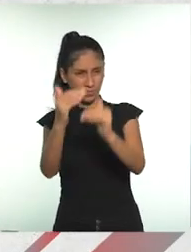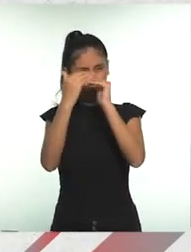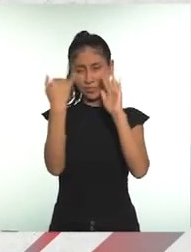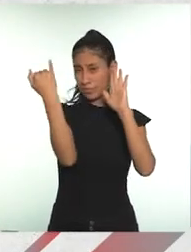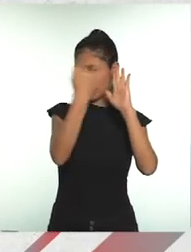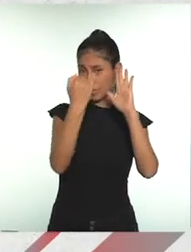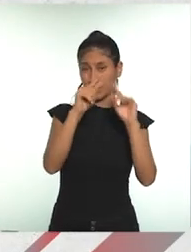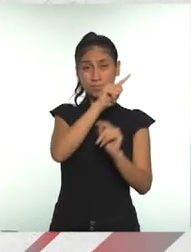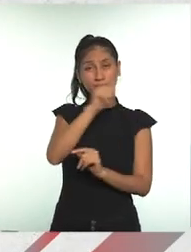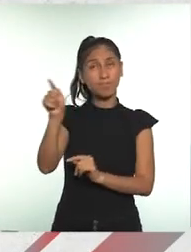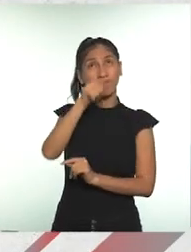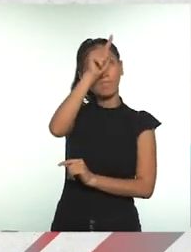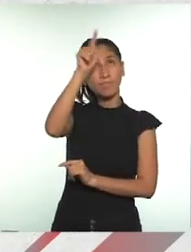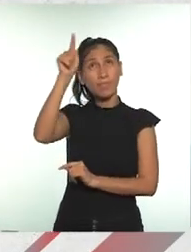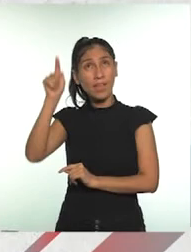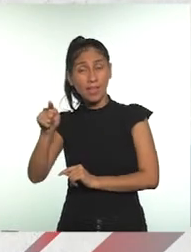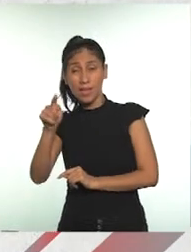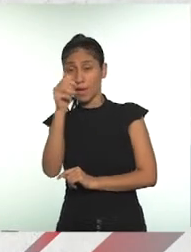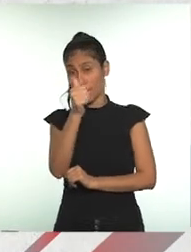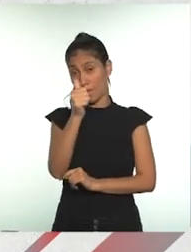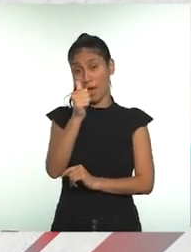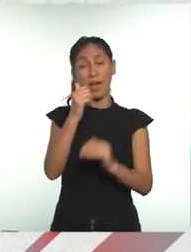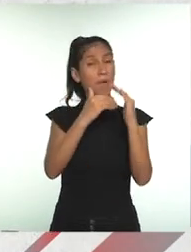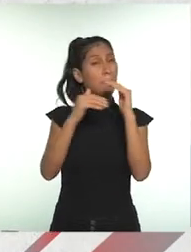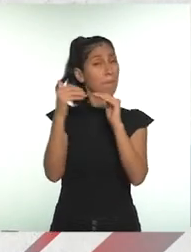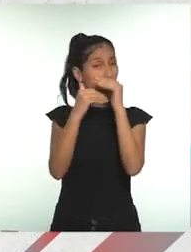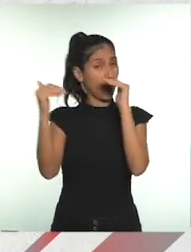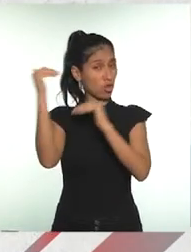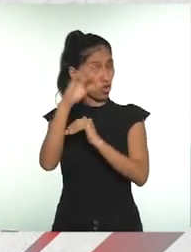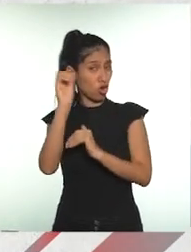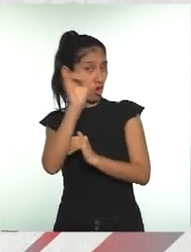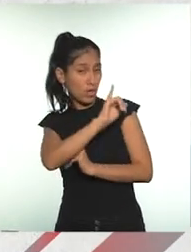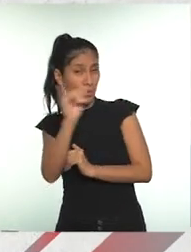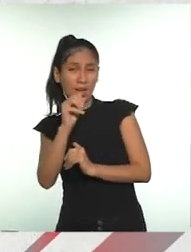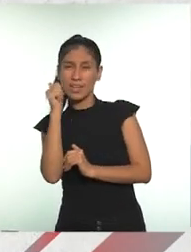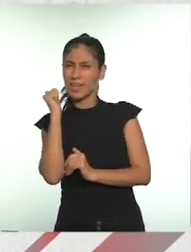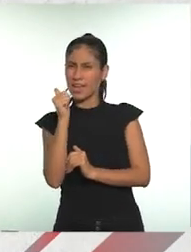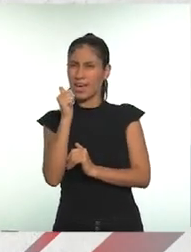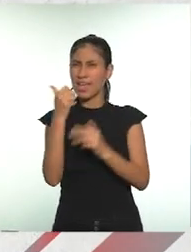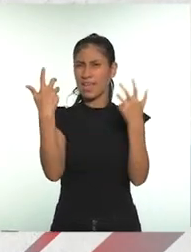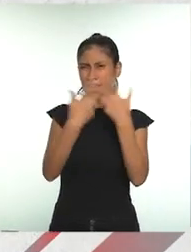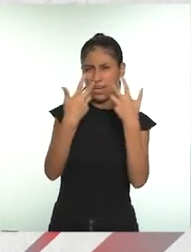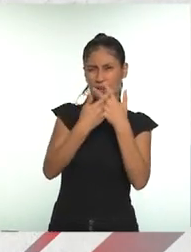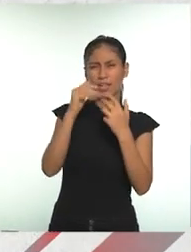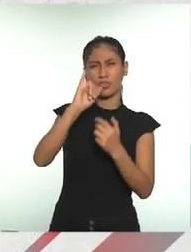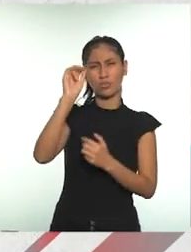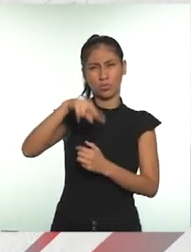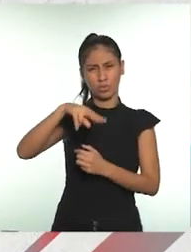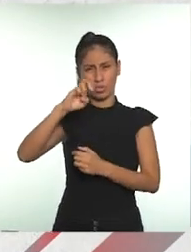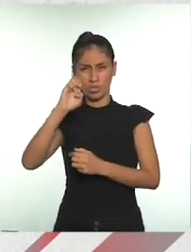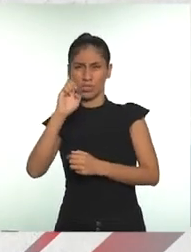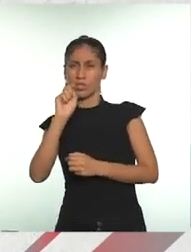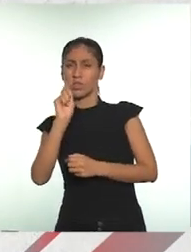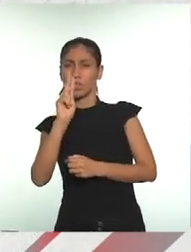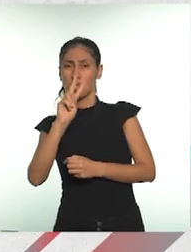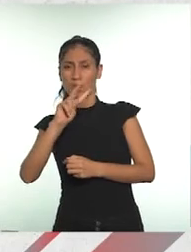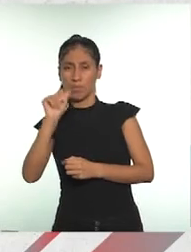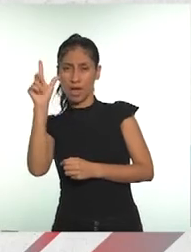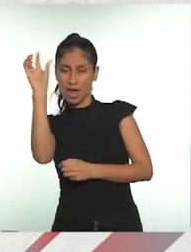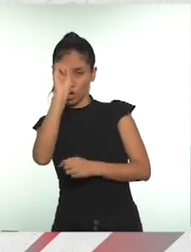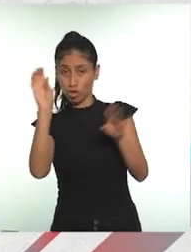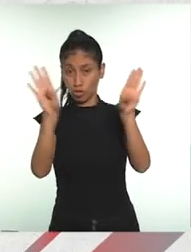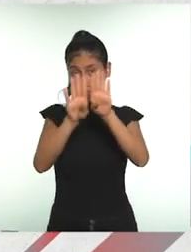gráfica partimos desde el punto A. Como nos dice mayor o igual que A, lo que implica es que este intervalo es cerrado en A, por